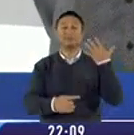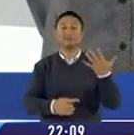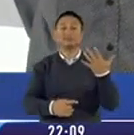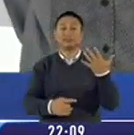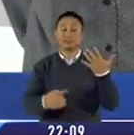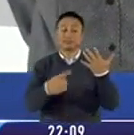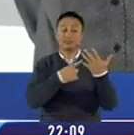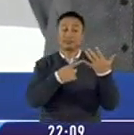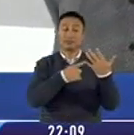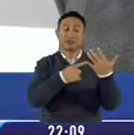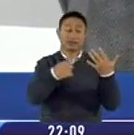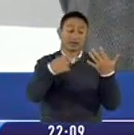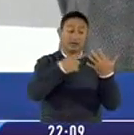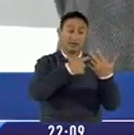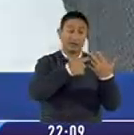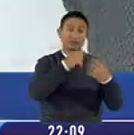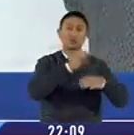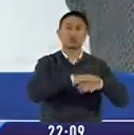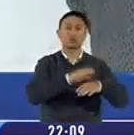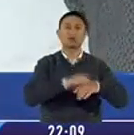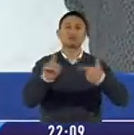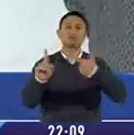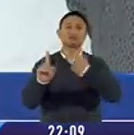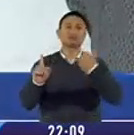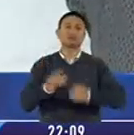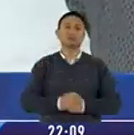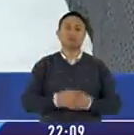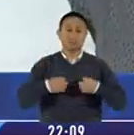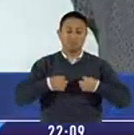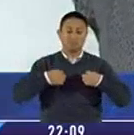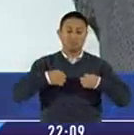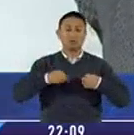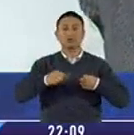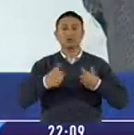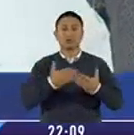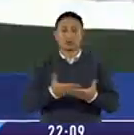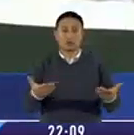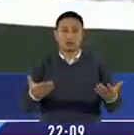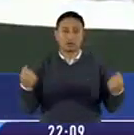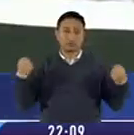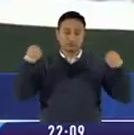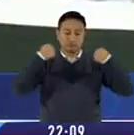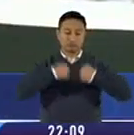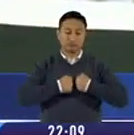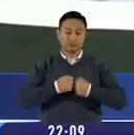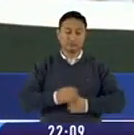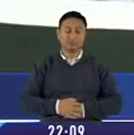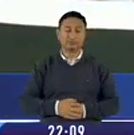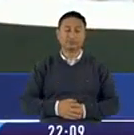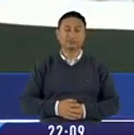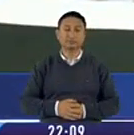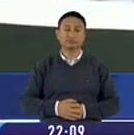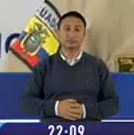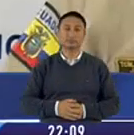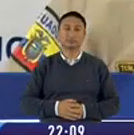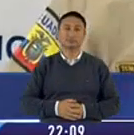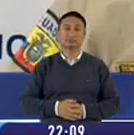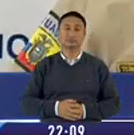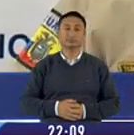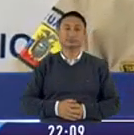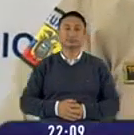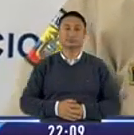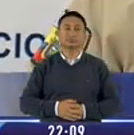quien mató al adulto mayor. Le encontraron la vestimenta y otros artículos que llevaba el día del sacapintazo.